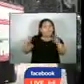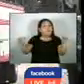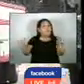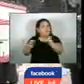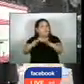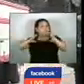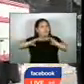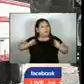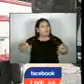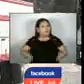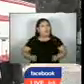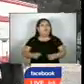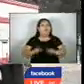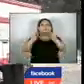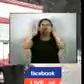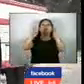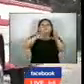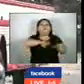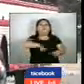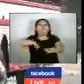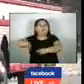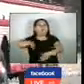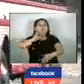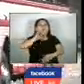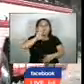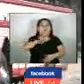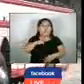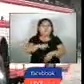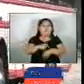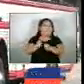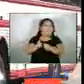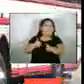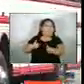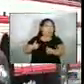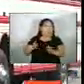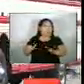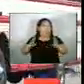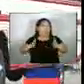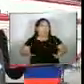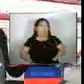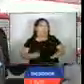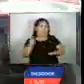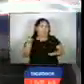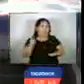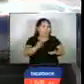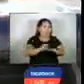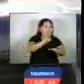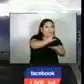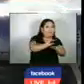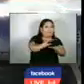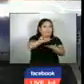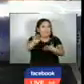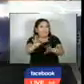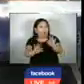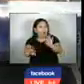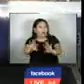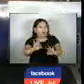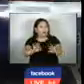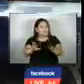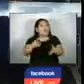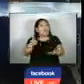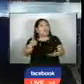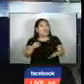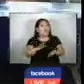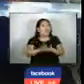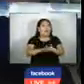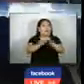gobierno. En otro tema, señalaron que hay retrasos en la entrega de la compensación económica. En algunos casos, se les adeuda